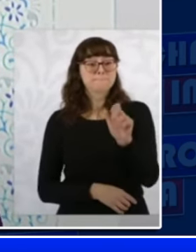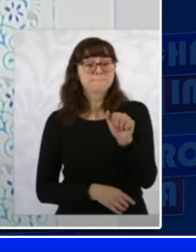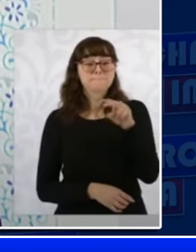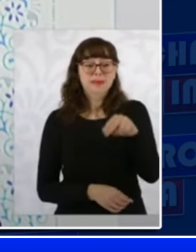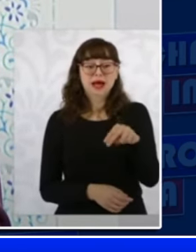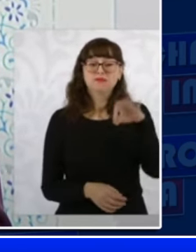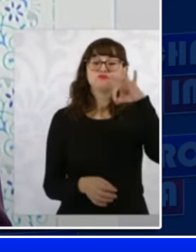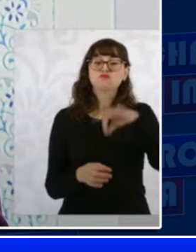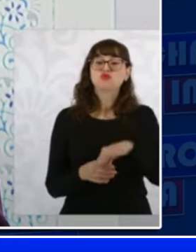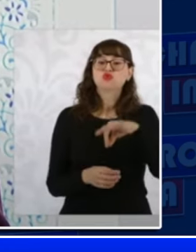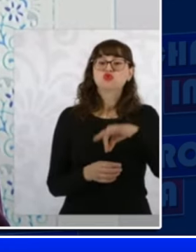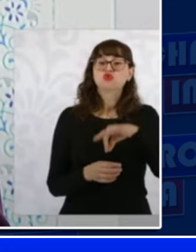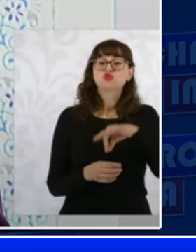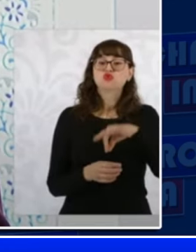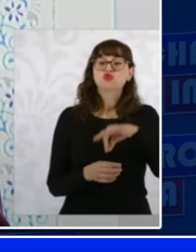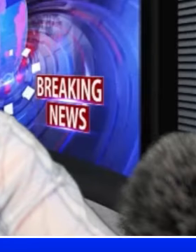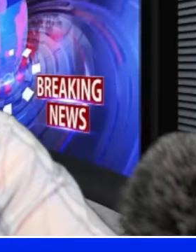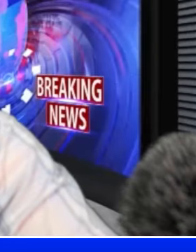la Cámara de Diputados.